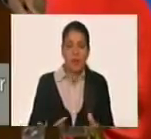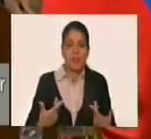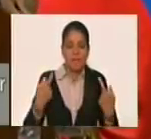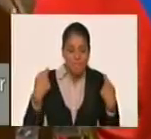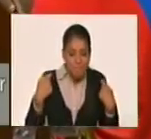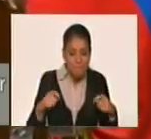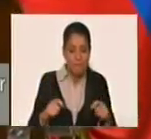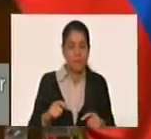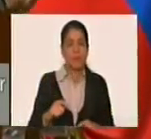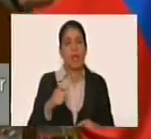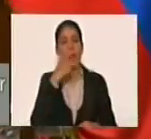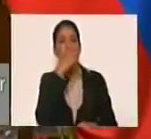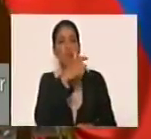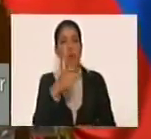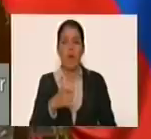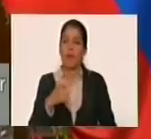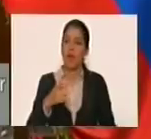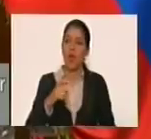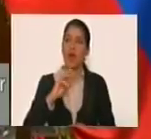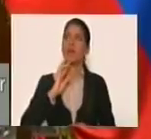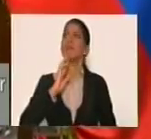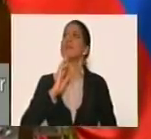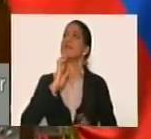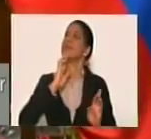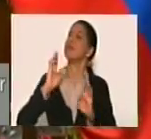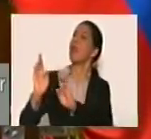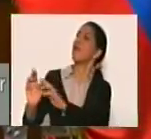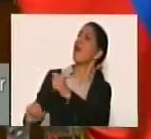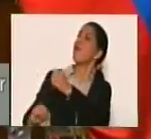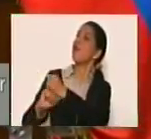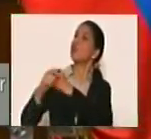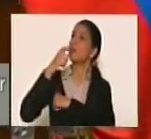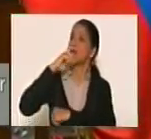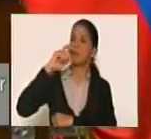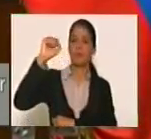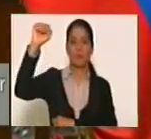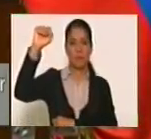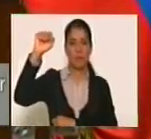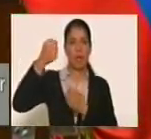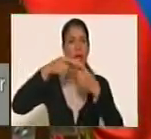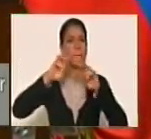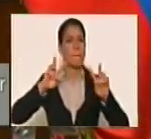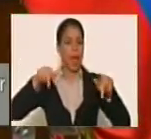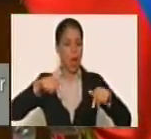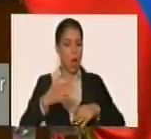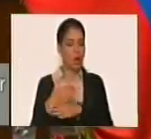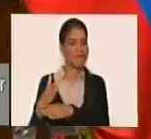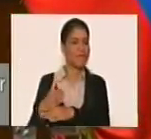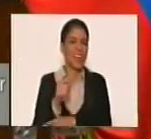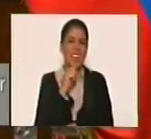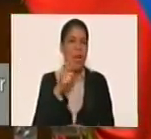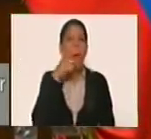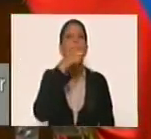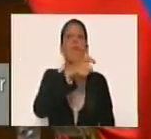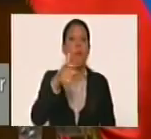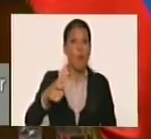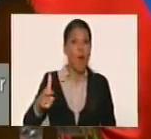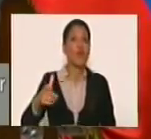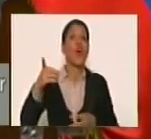El pueblo lo que hizo fue responder al llamado de Nicolás Maduro. Pero lo que tenemos de paz y de convivencia hoy se lo debemos al pueblo.